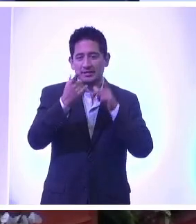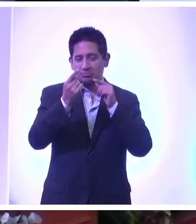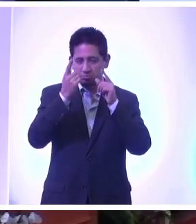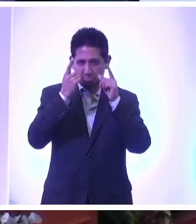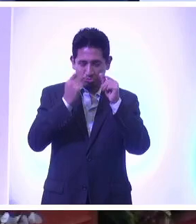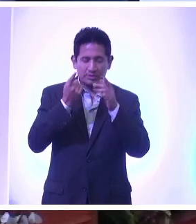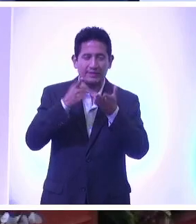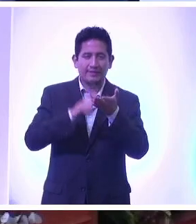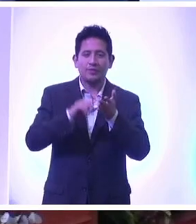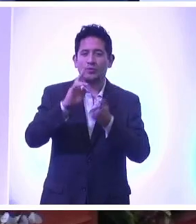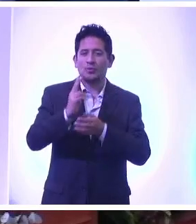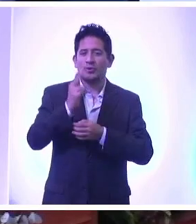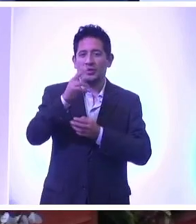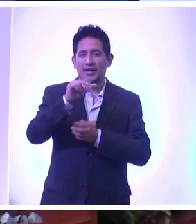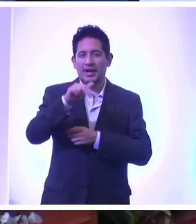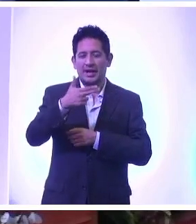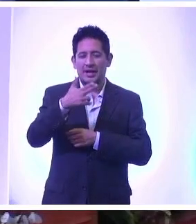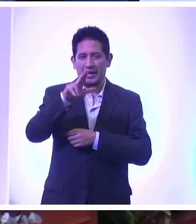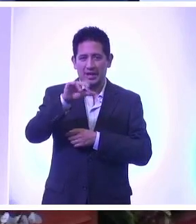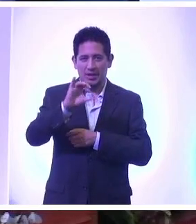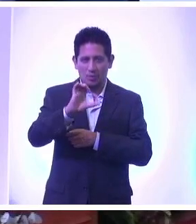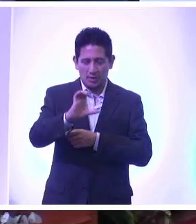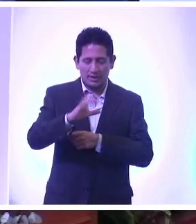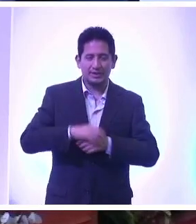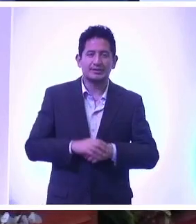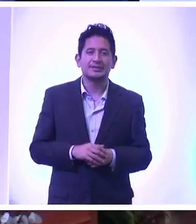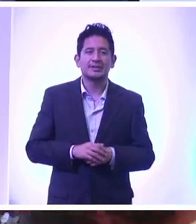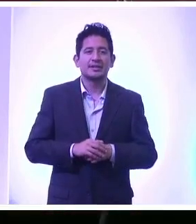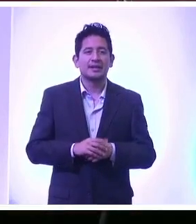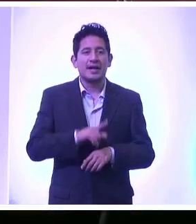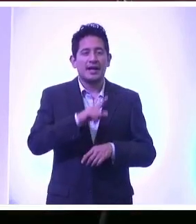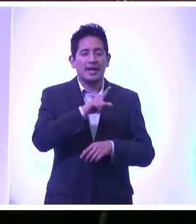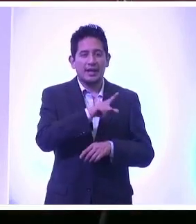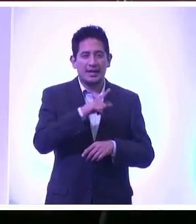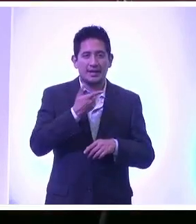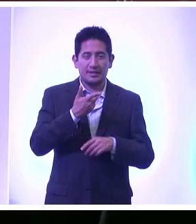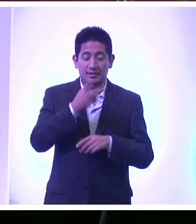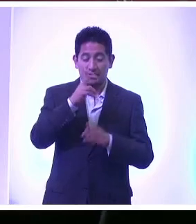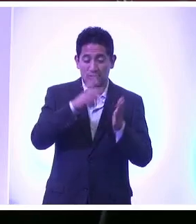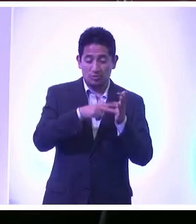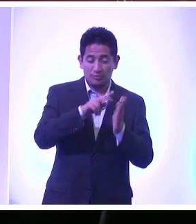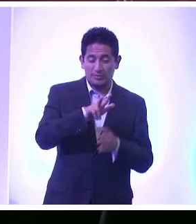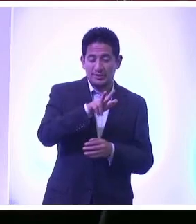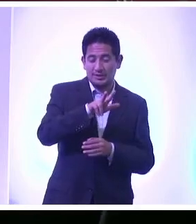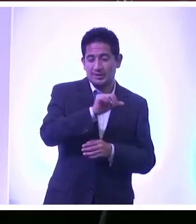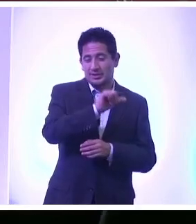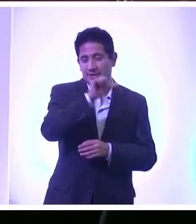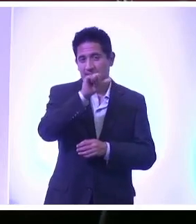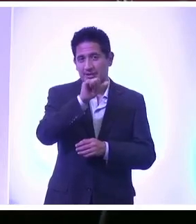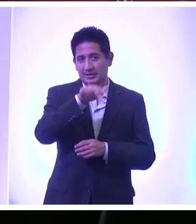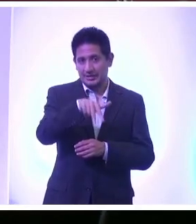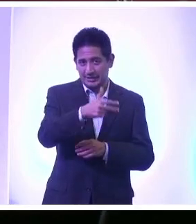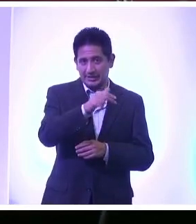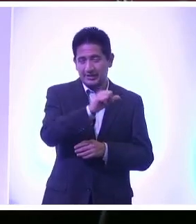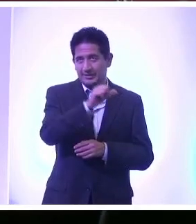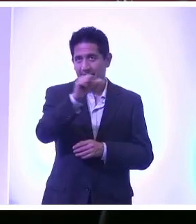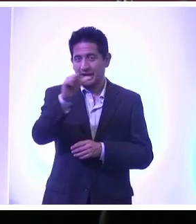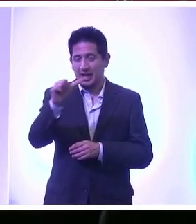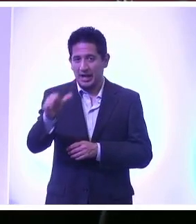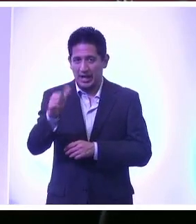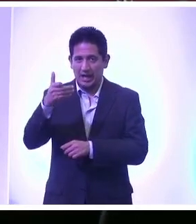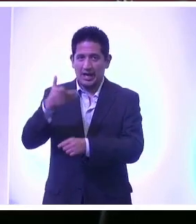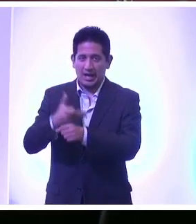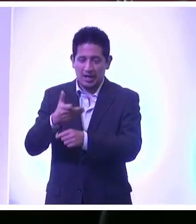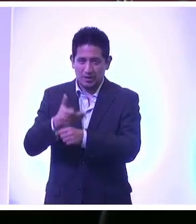años funcionario municipal Estatal y federal de 2013 a la fecha coordinador administrativo y de finanzas